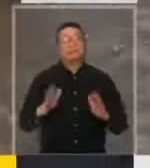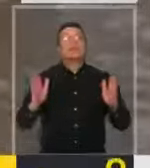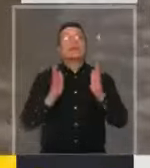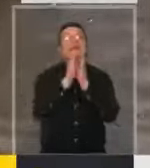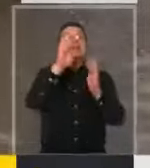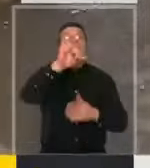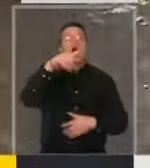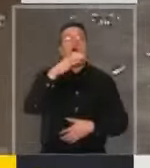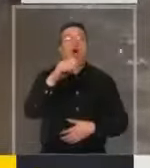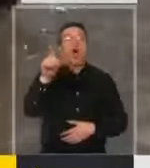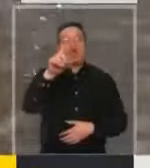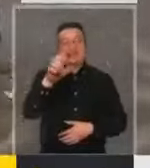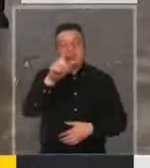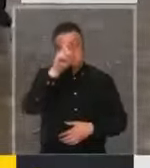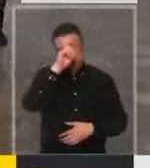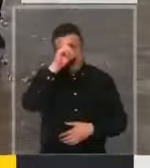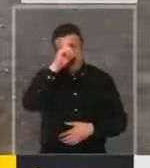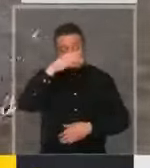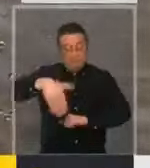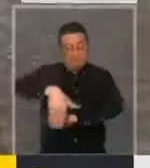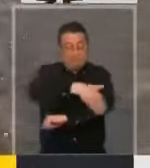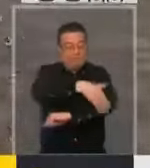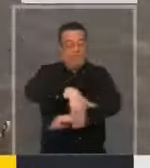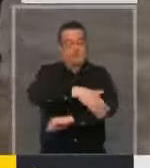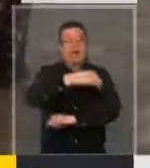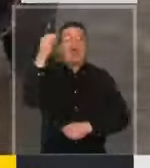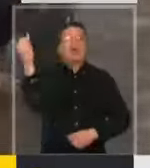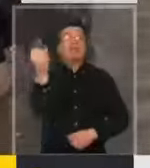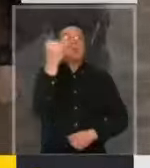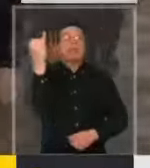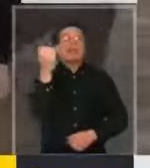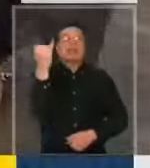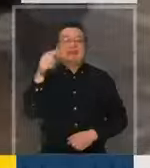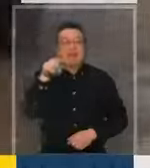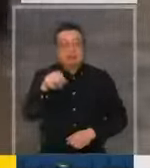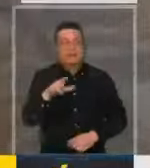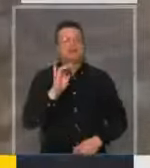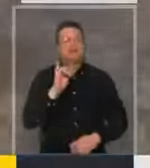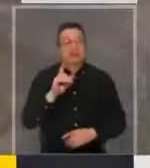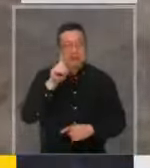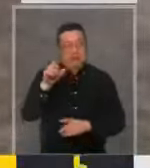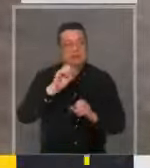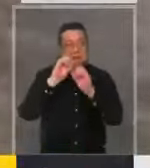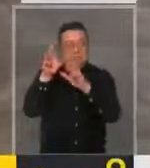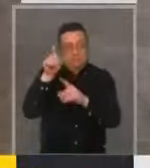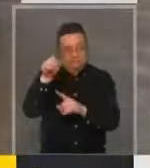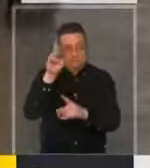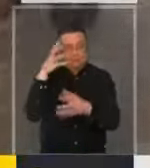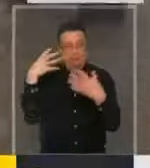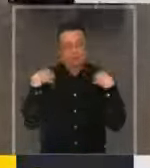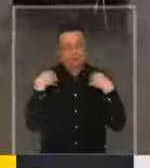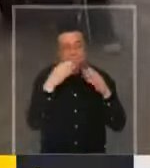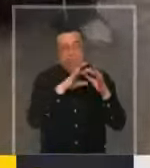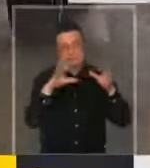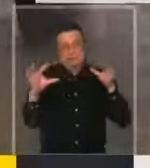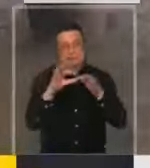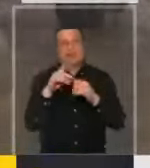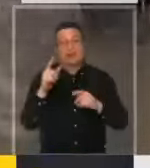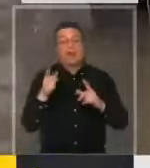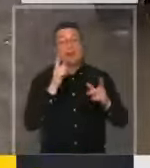José, que queda allí en Independencia. Allá la tienen que llevar. Allá tenemos que llevarla, sí. Es lo que le corresponde. Esto es riesgoso, más que nada.